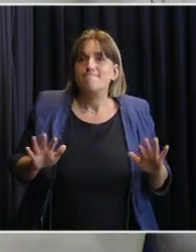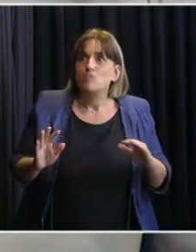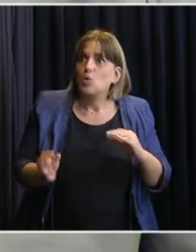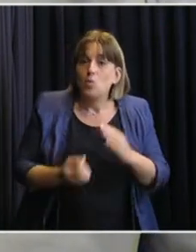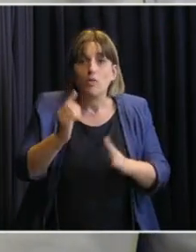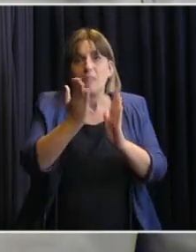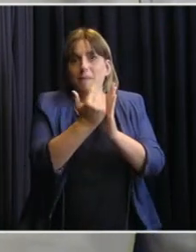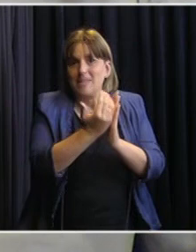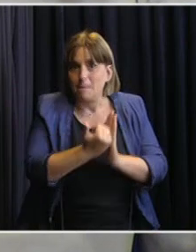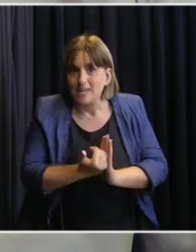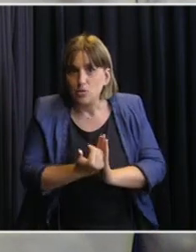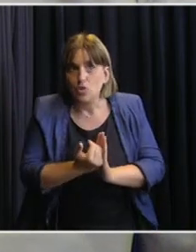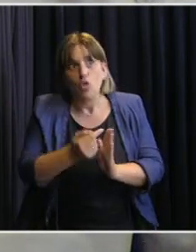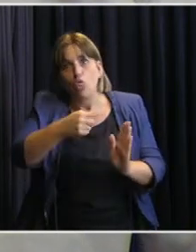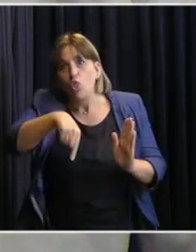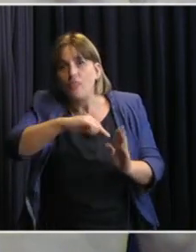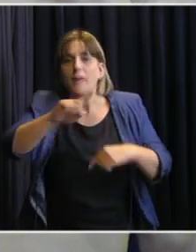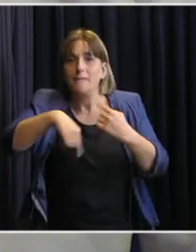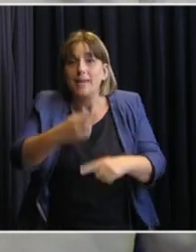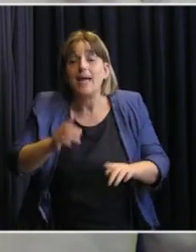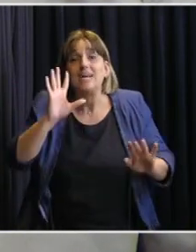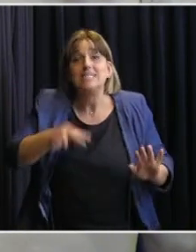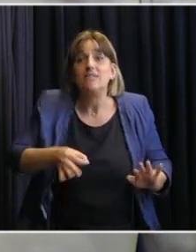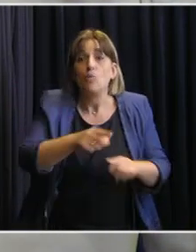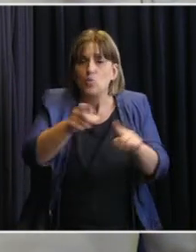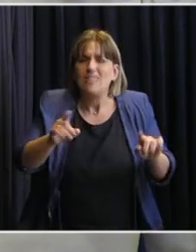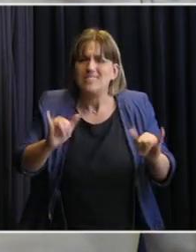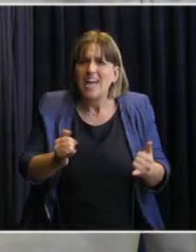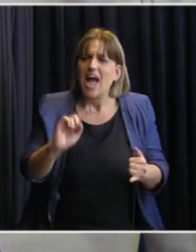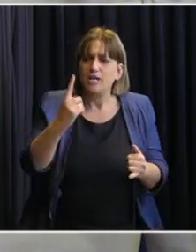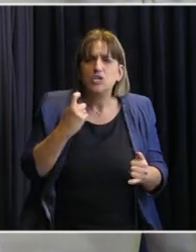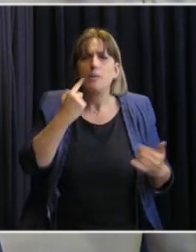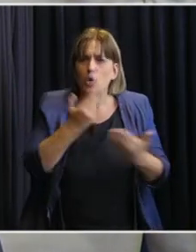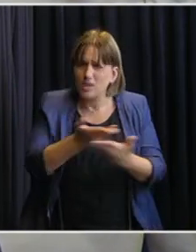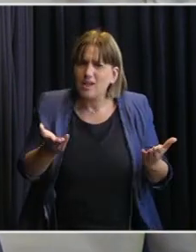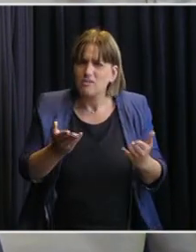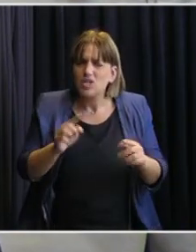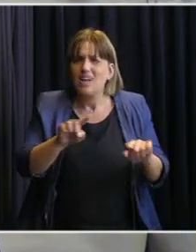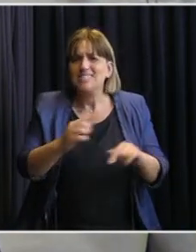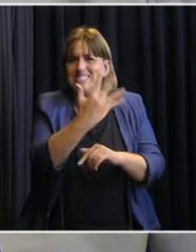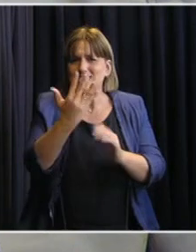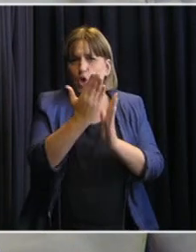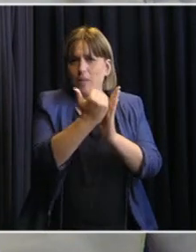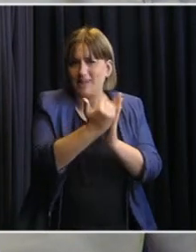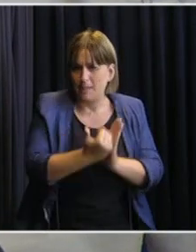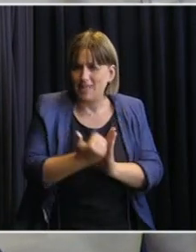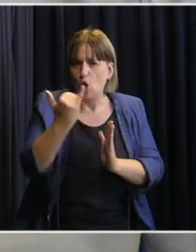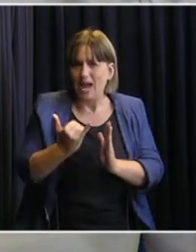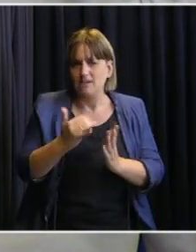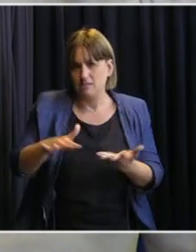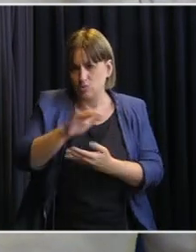los departamentos, mañana lo sabremos, porque ellos van a callar, que hay 5 departamentos, por ahora que tienen